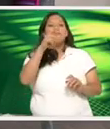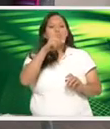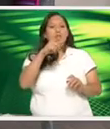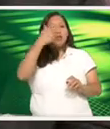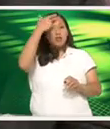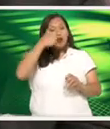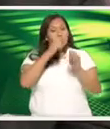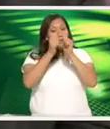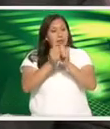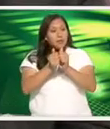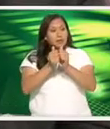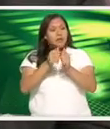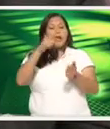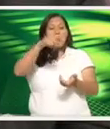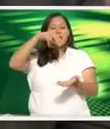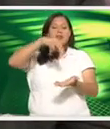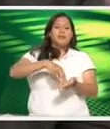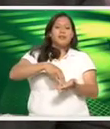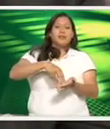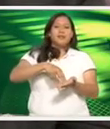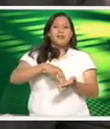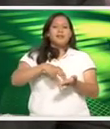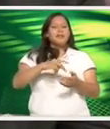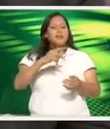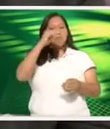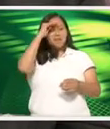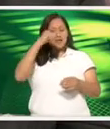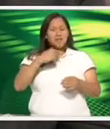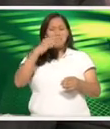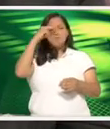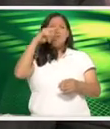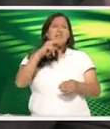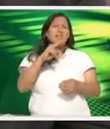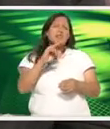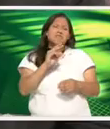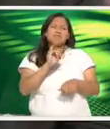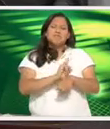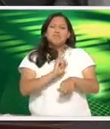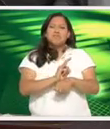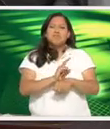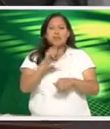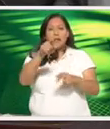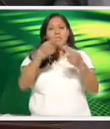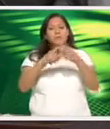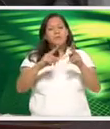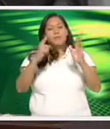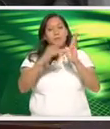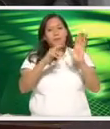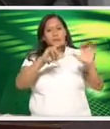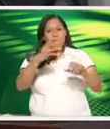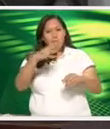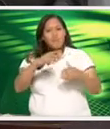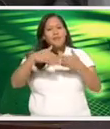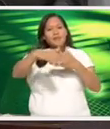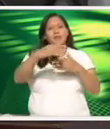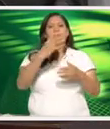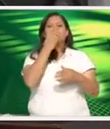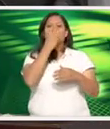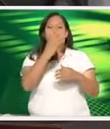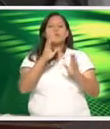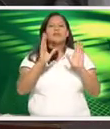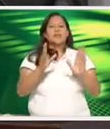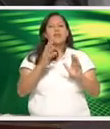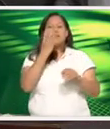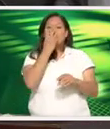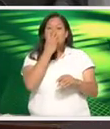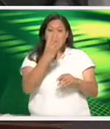la noche y da ahí una arenga en la casa de Hidalgo, donde todo comenzó en 1810. Y además eso de dar el grito, yo creo que ya más bien es